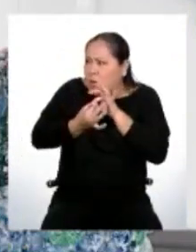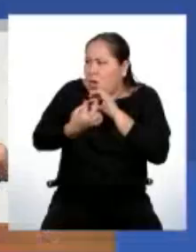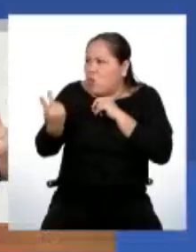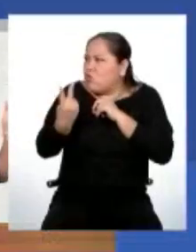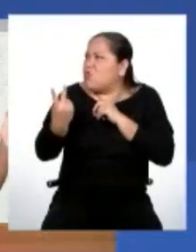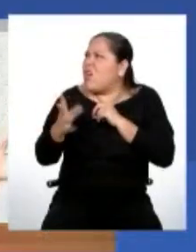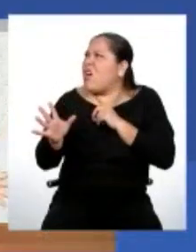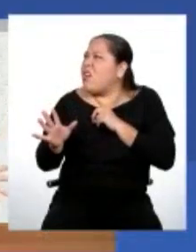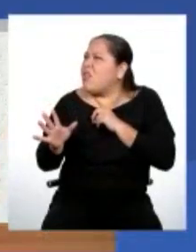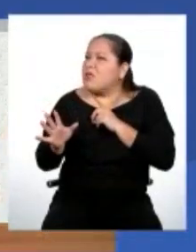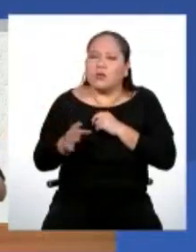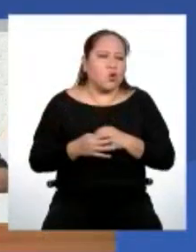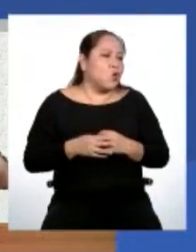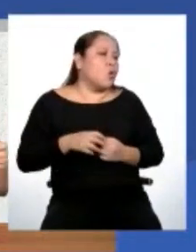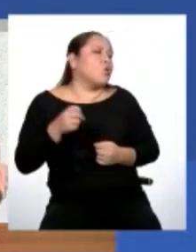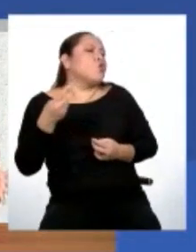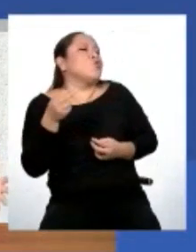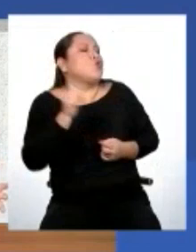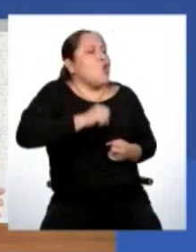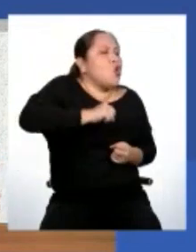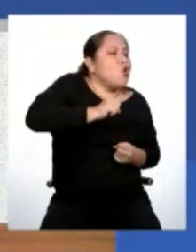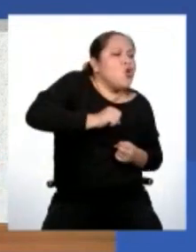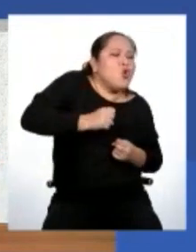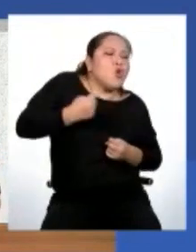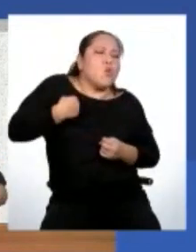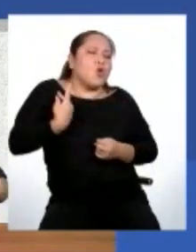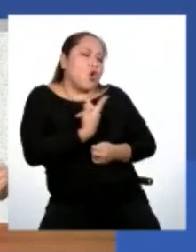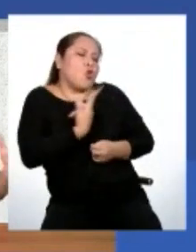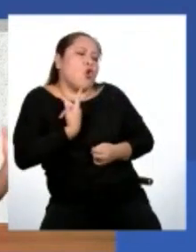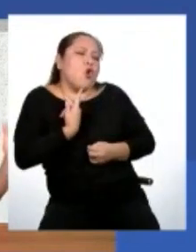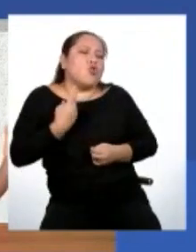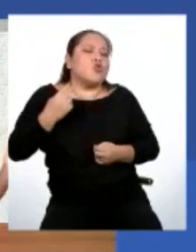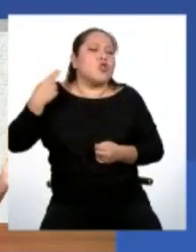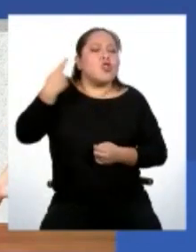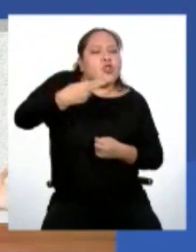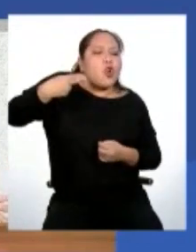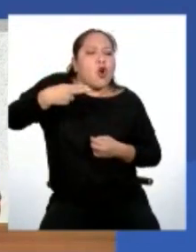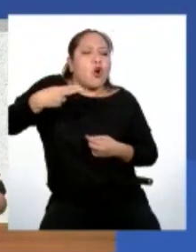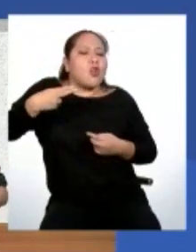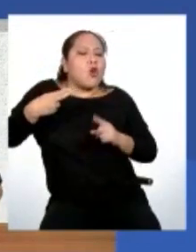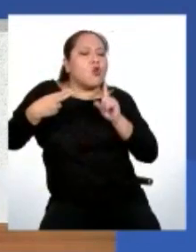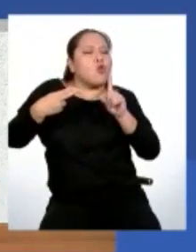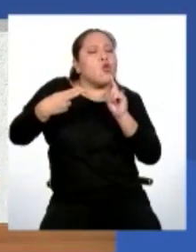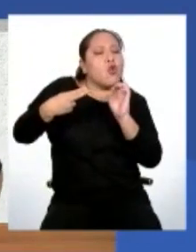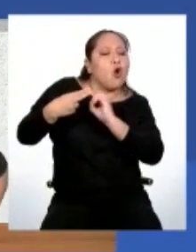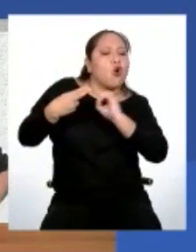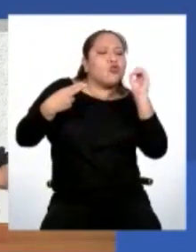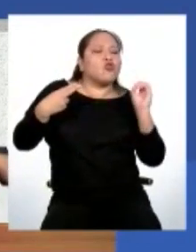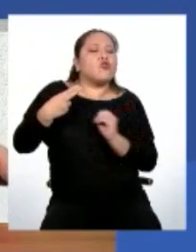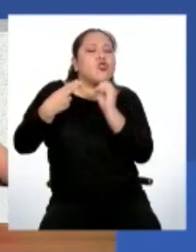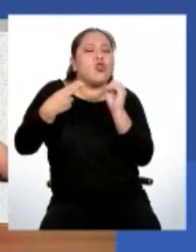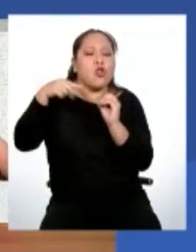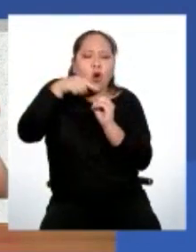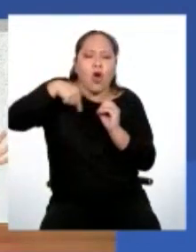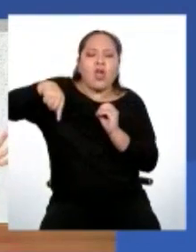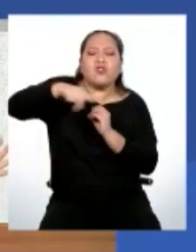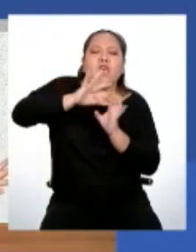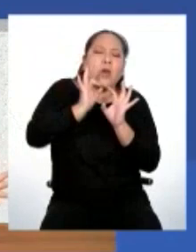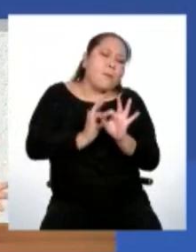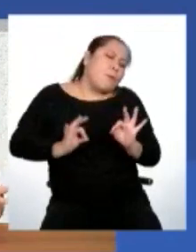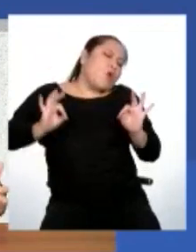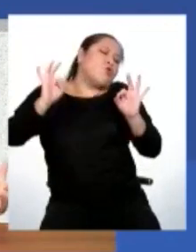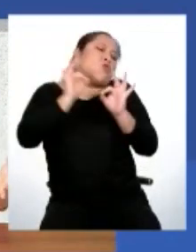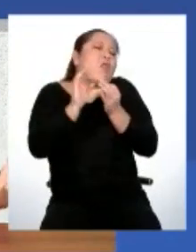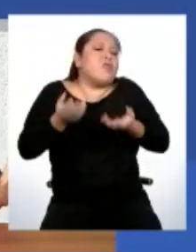ustedes? Sí, porque dos átomos de hidrógeno y uno de oxígeno son lo más importante para la vida en